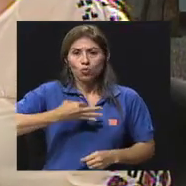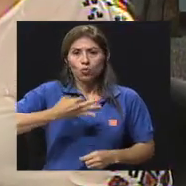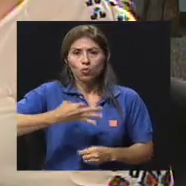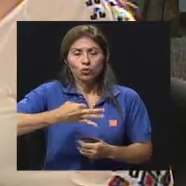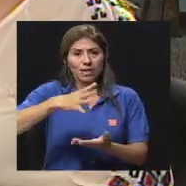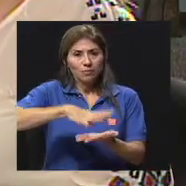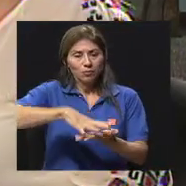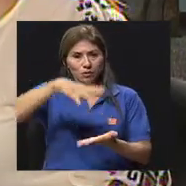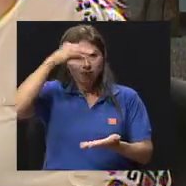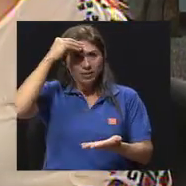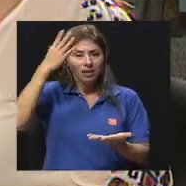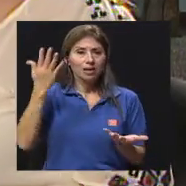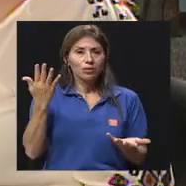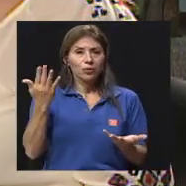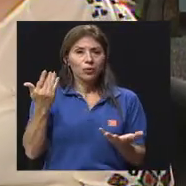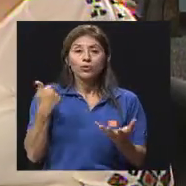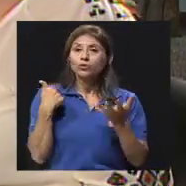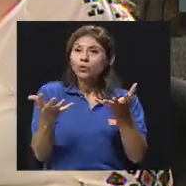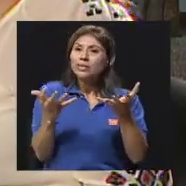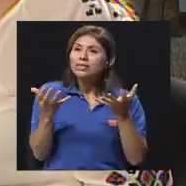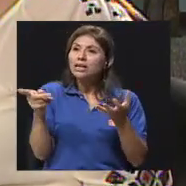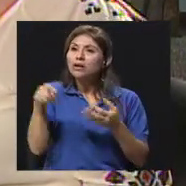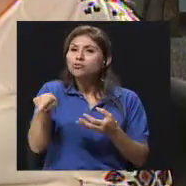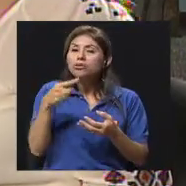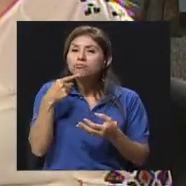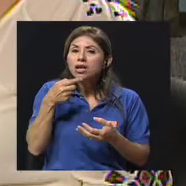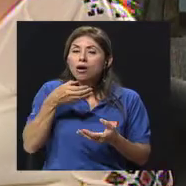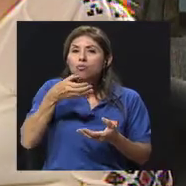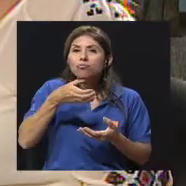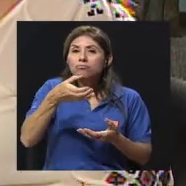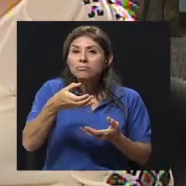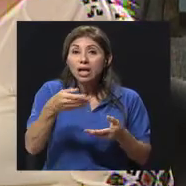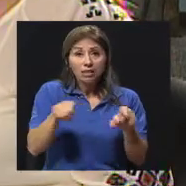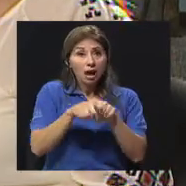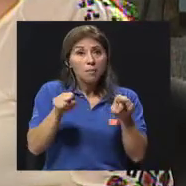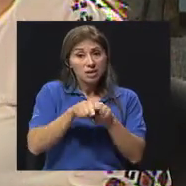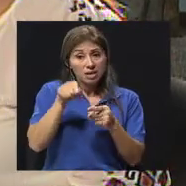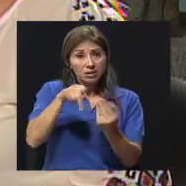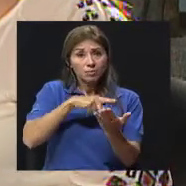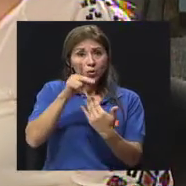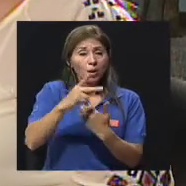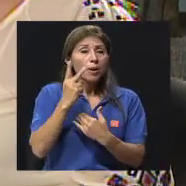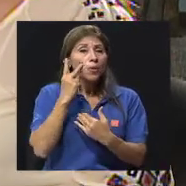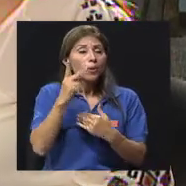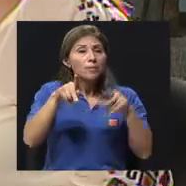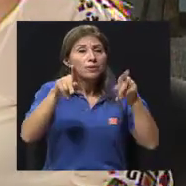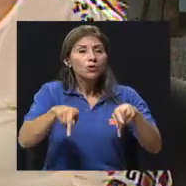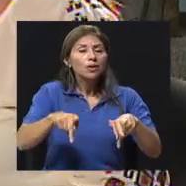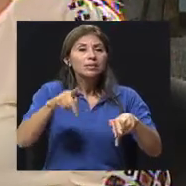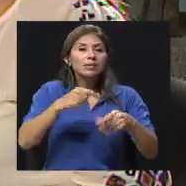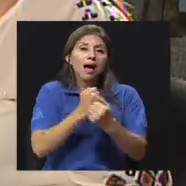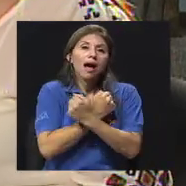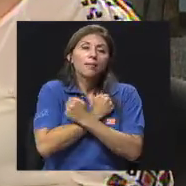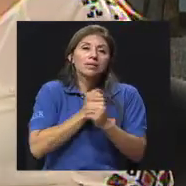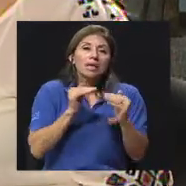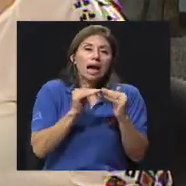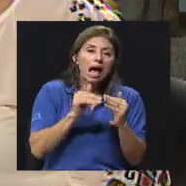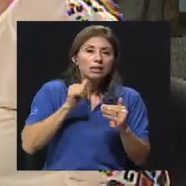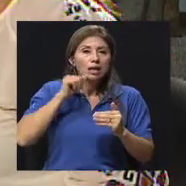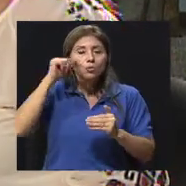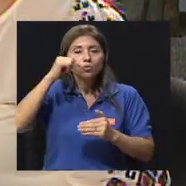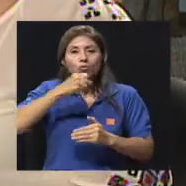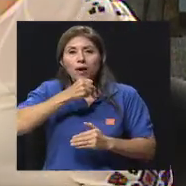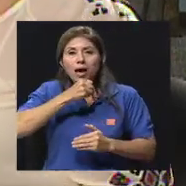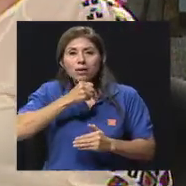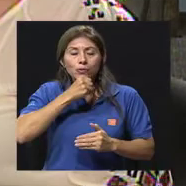aprendiendo, y yo quisiera como una reflexión en ese sentido, porque también nos ven muchos adultos mayores, muchas amas de casa, mucho abuelito y abuelita. Exacto. También, y un